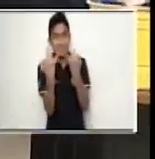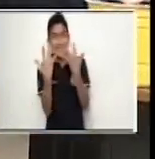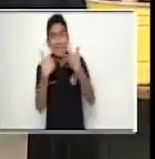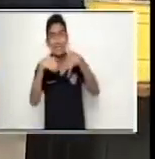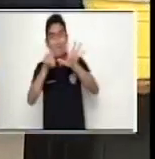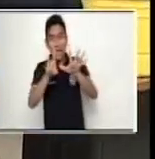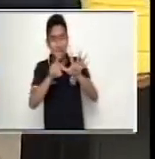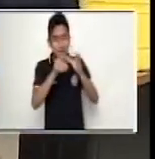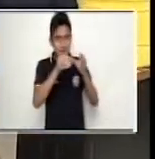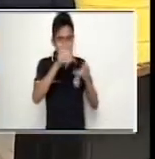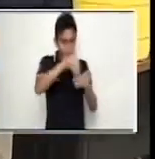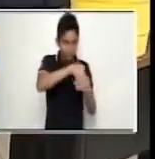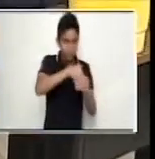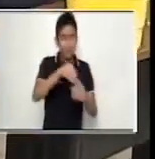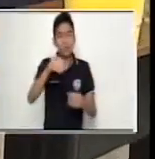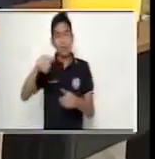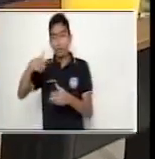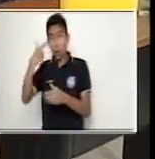Vamos con el 4